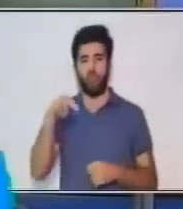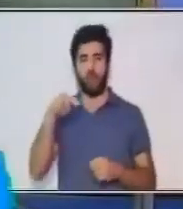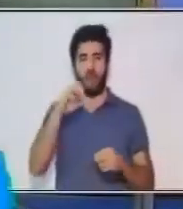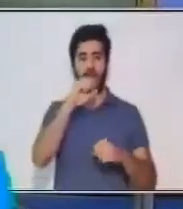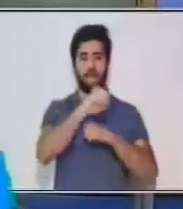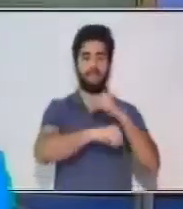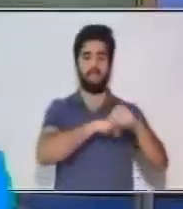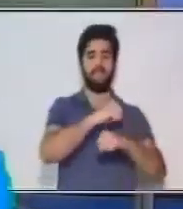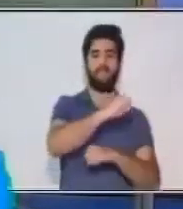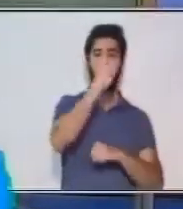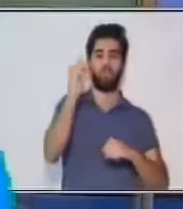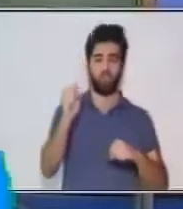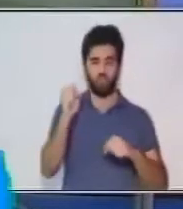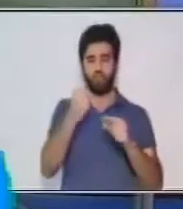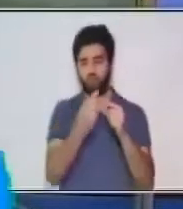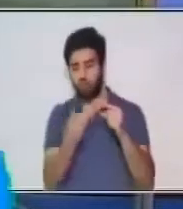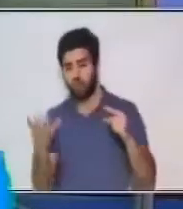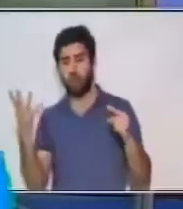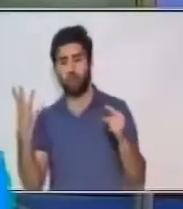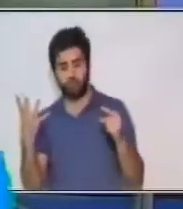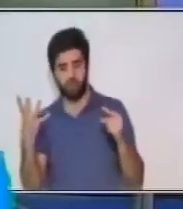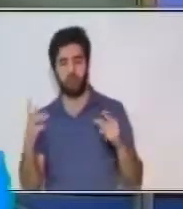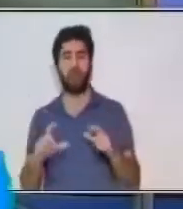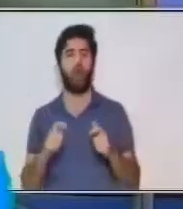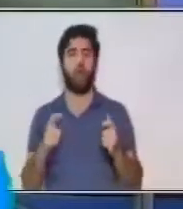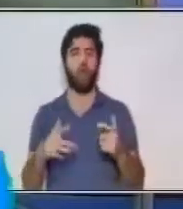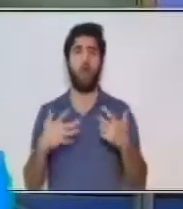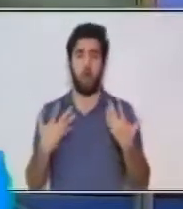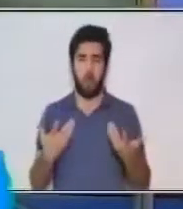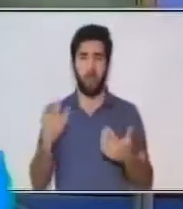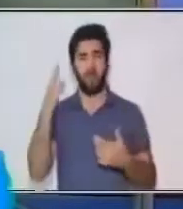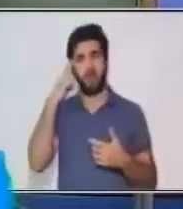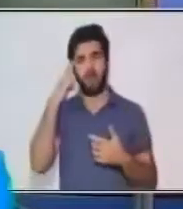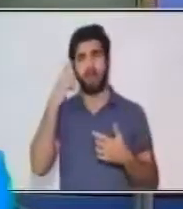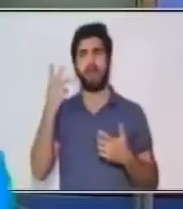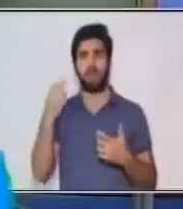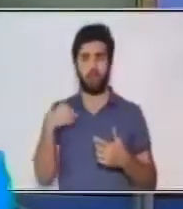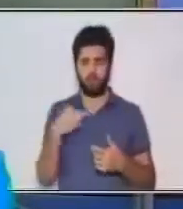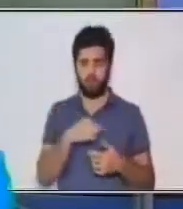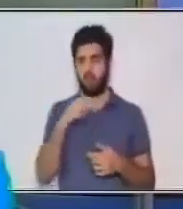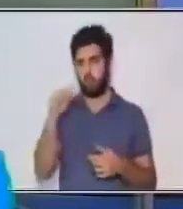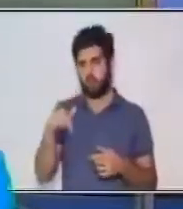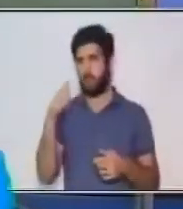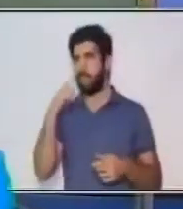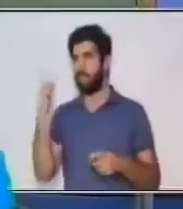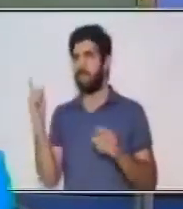Vamos a recordar un poquito cómo se forman y cómo se factorizan.